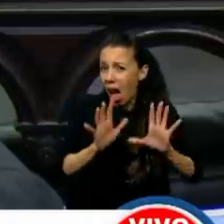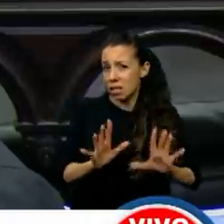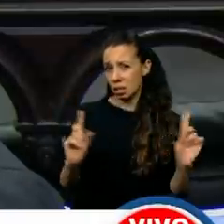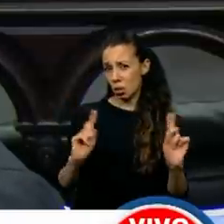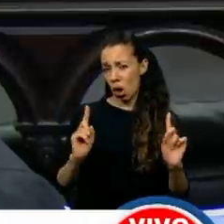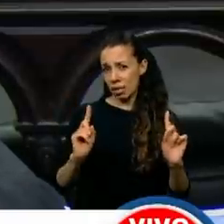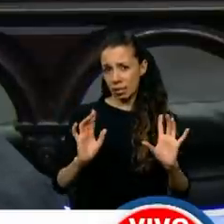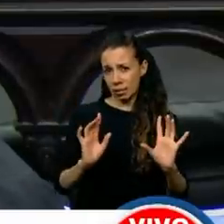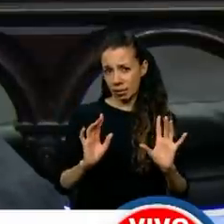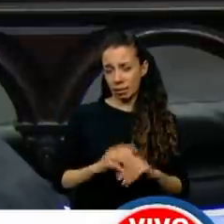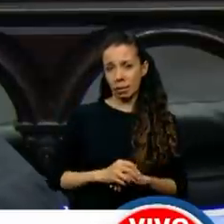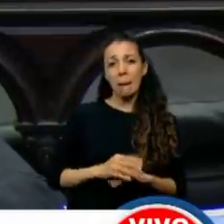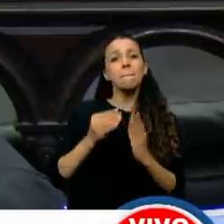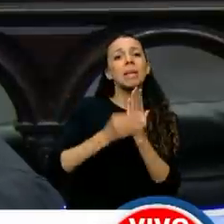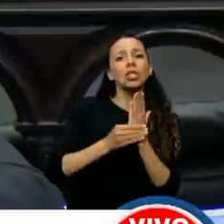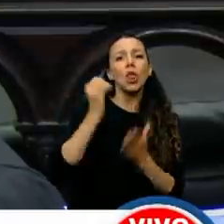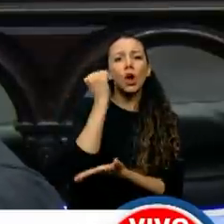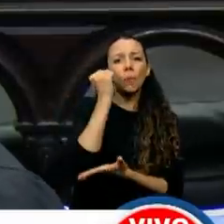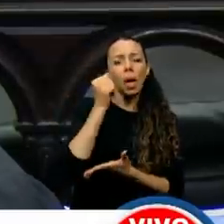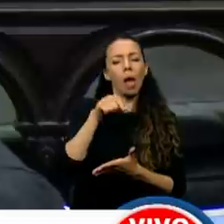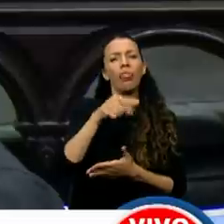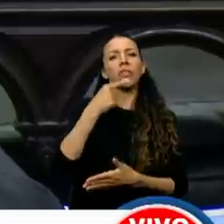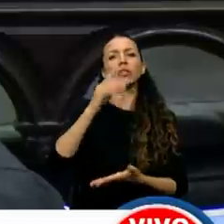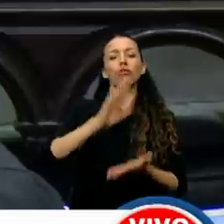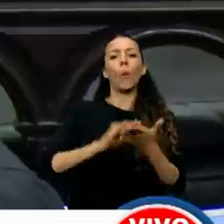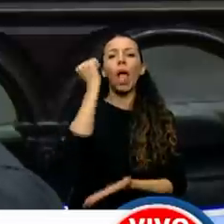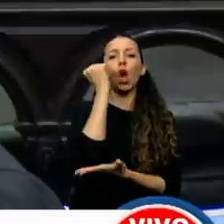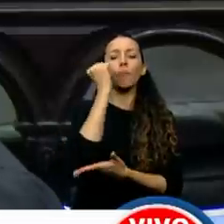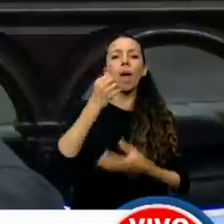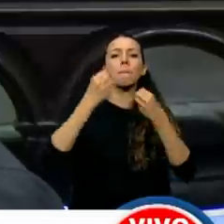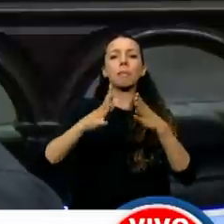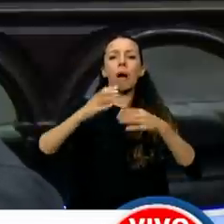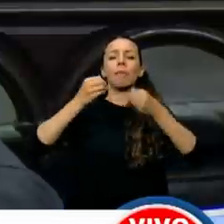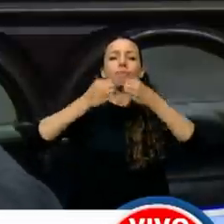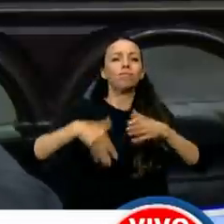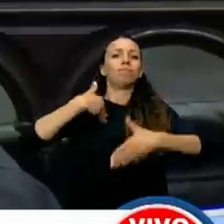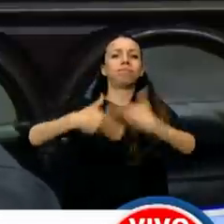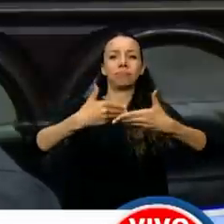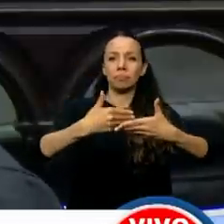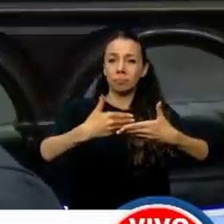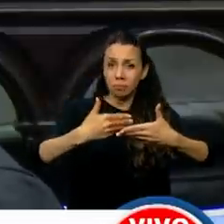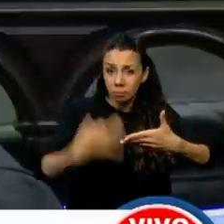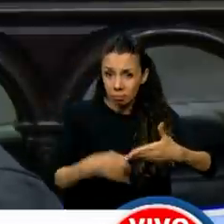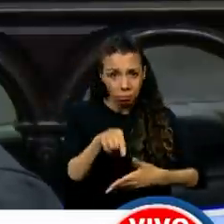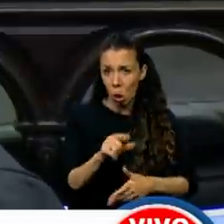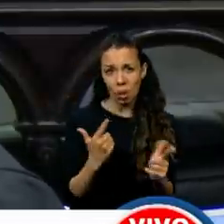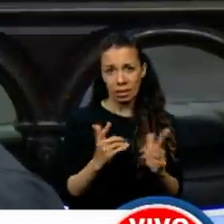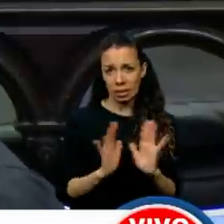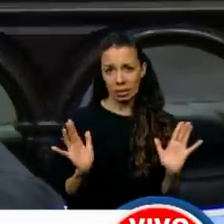habla de la reactivación económica la verdad de que la reactivación económica de la que están hablando en realidad no existe